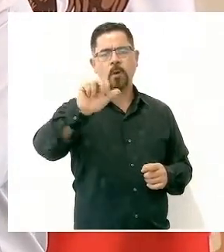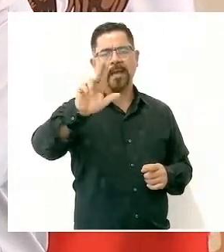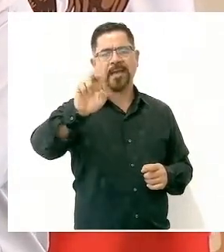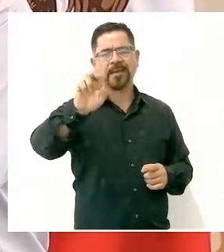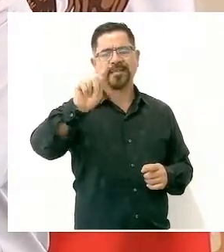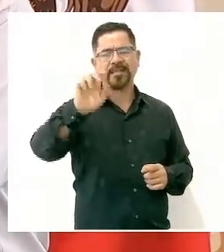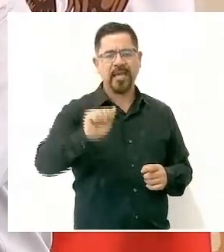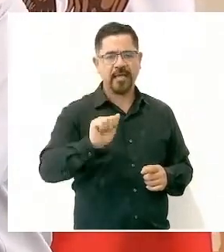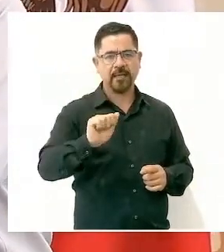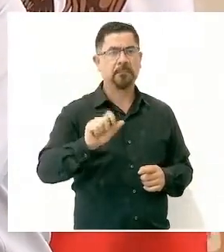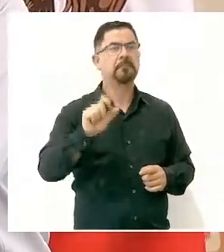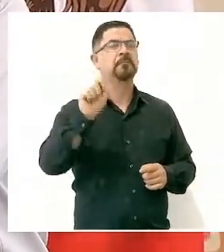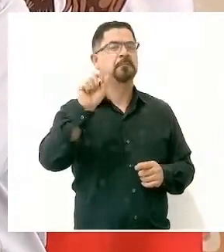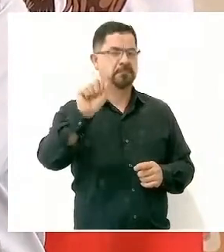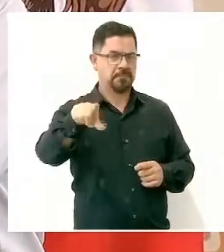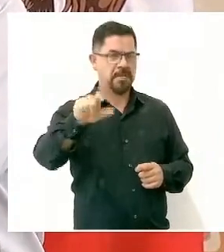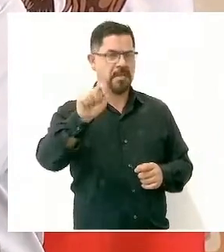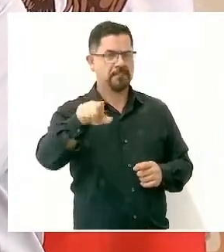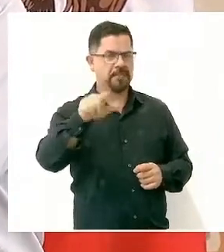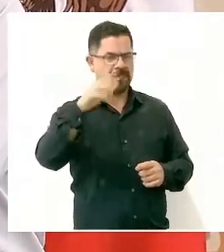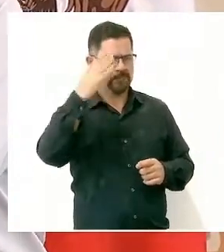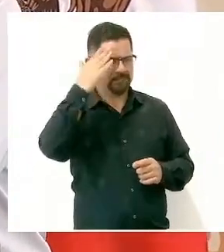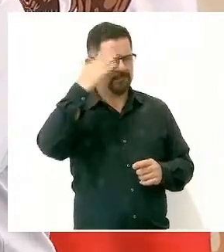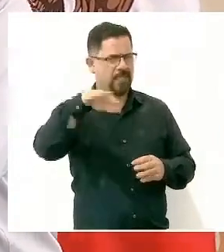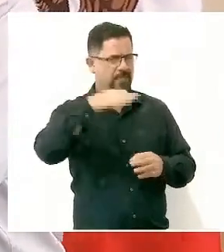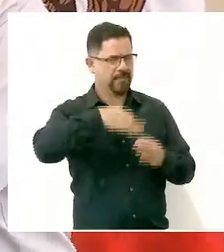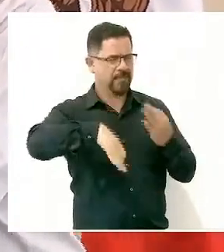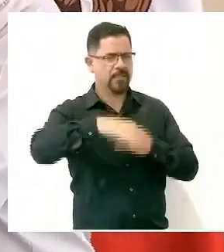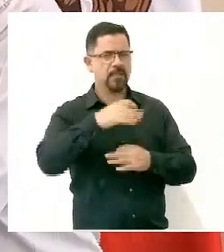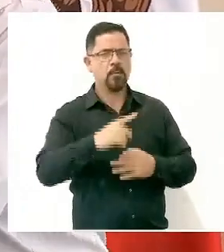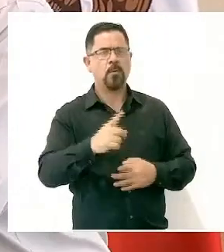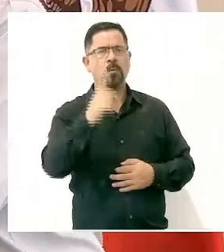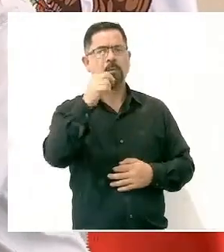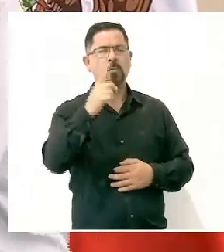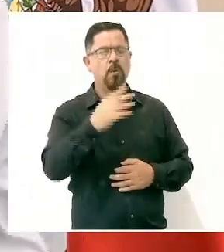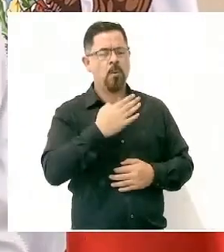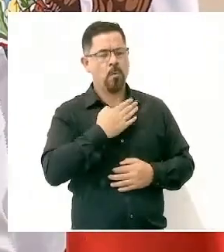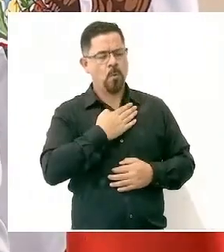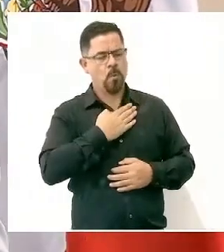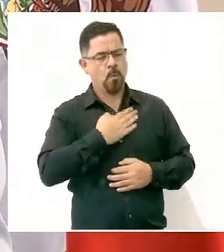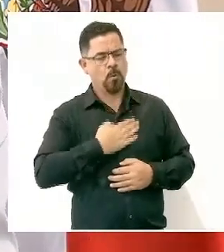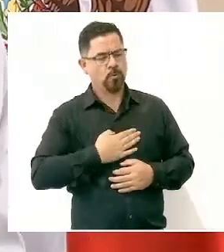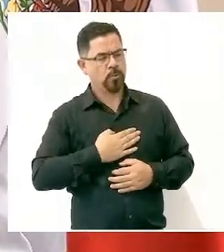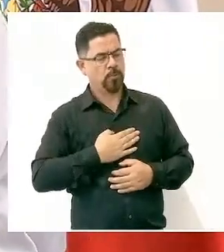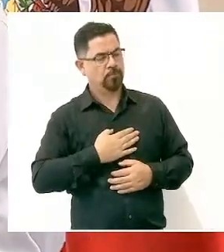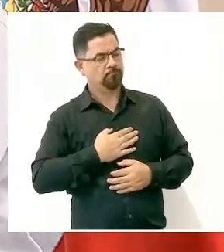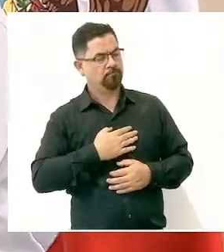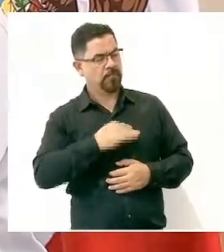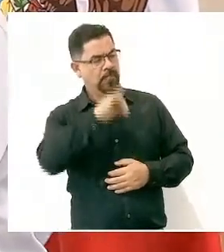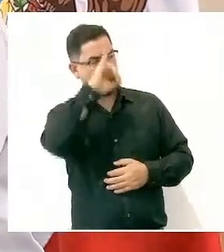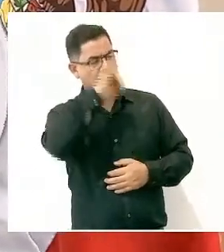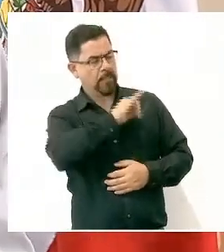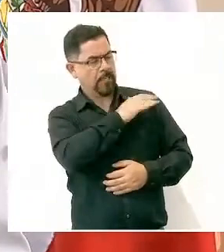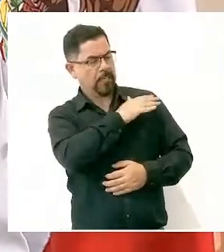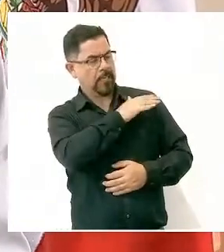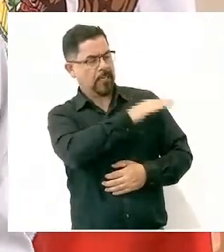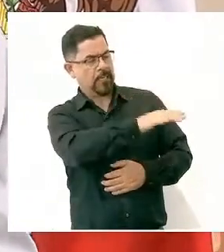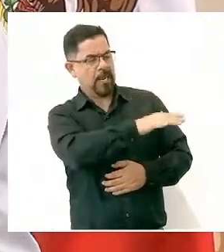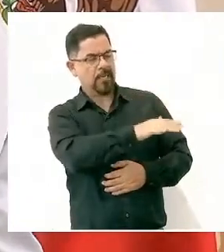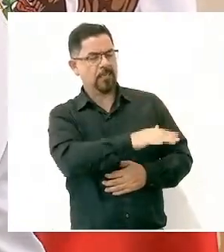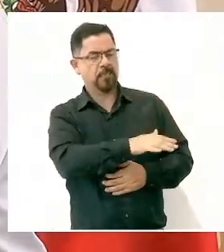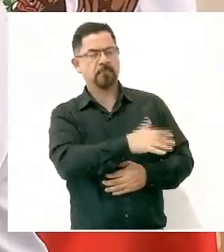es de dominio público, el justo y patriota general Lázaro Cárdenas del